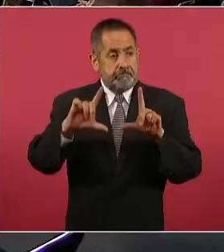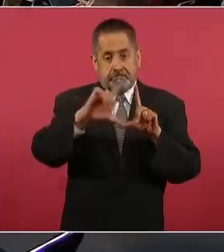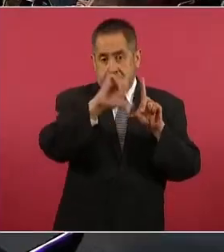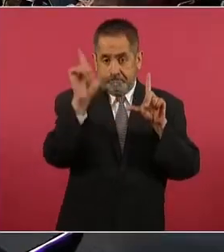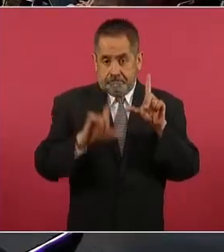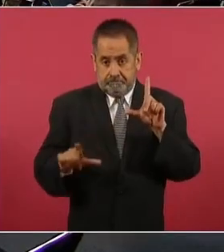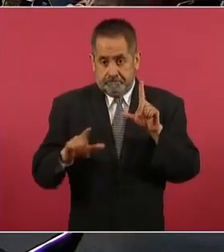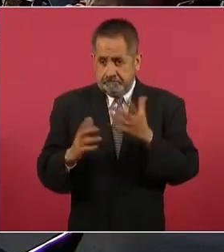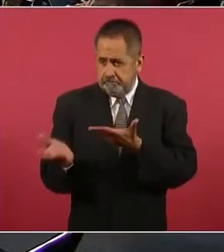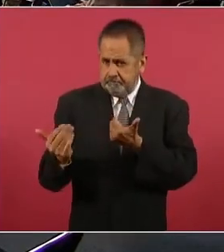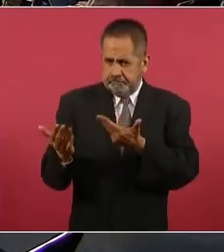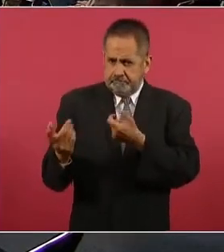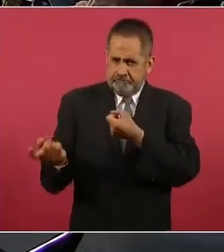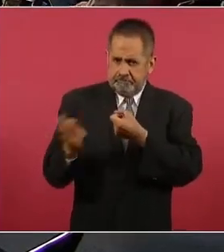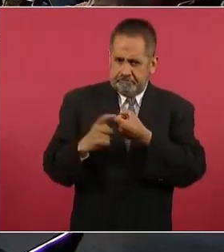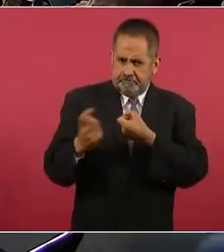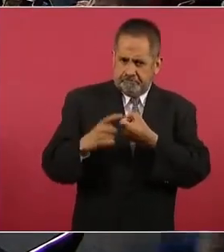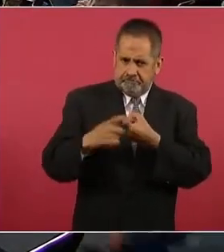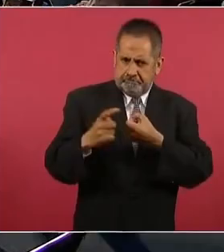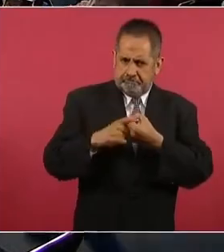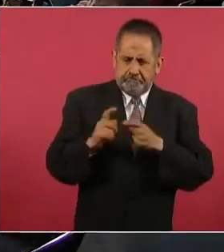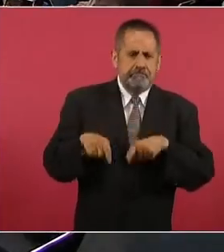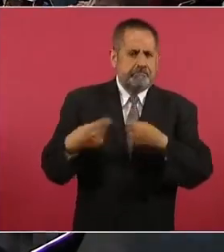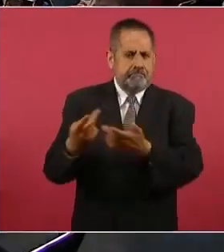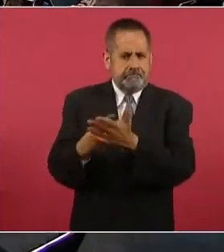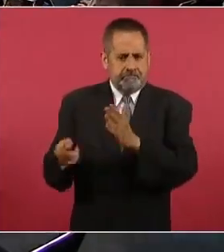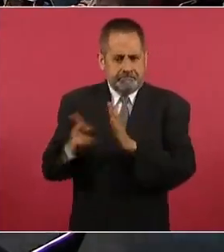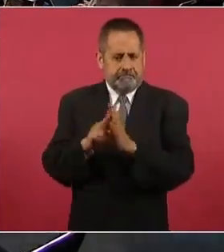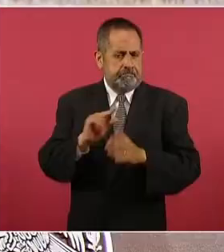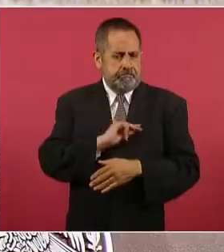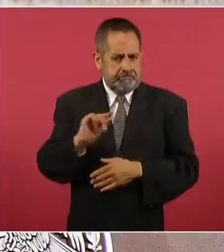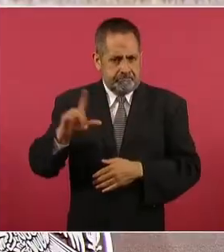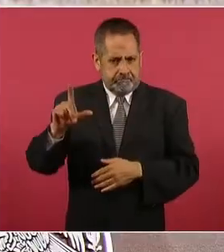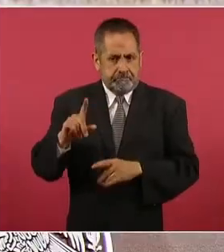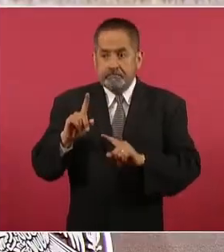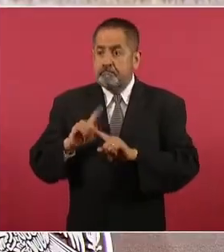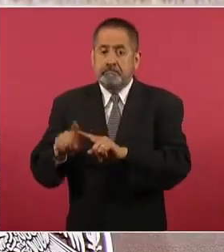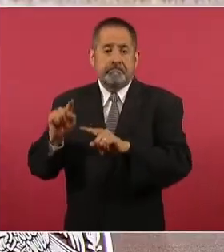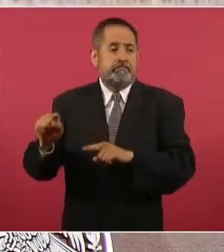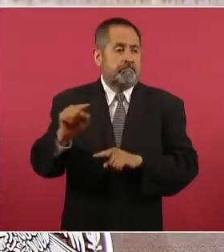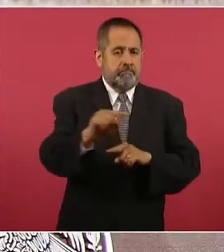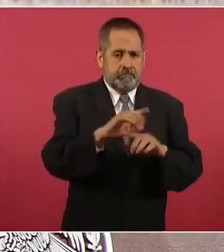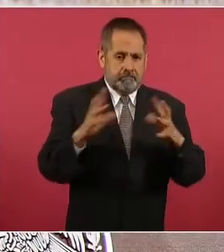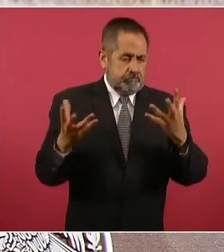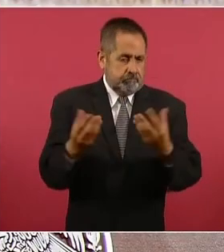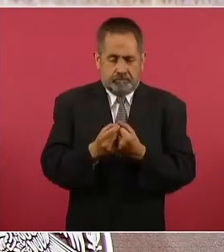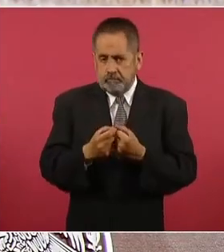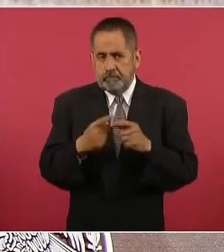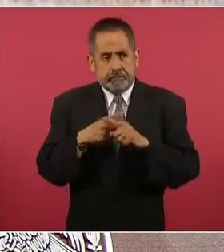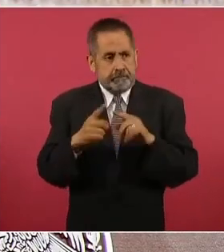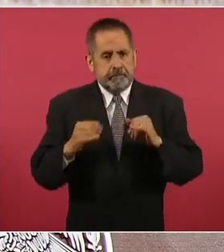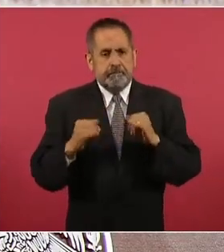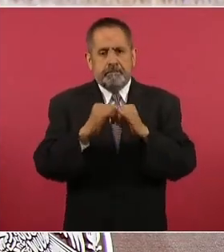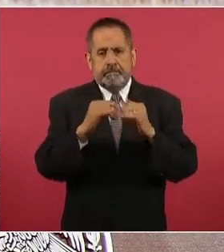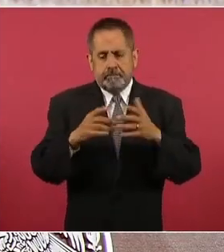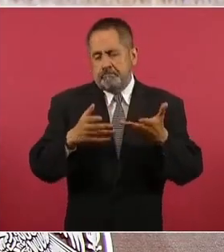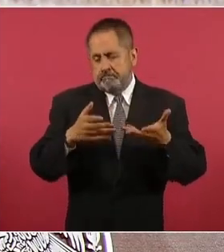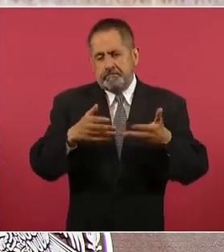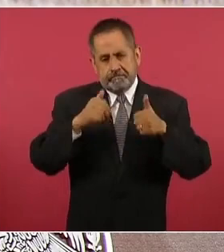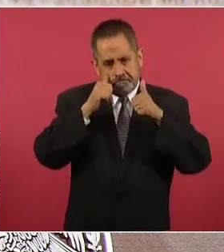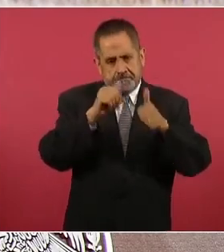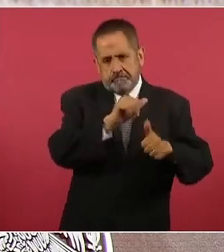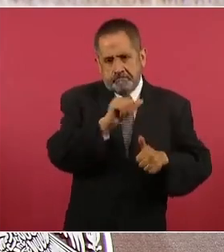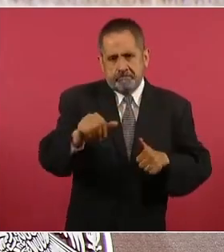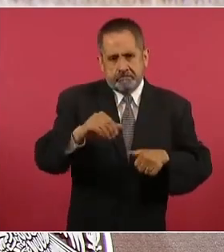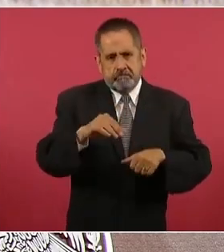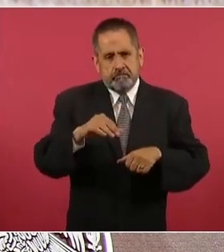Reclutamiento de Médicos Especialistas abarca todas las instituciones, aquellas que se dedican a las